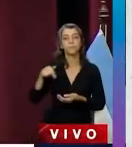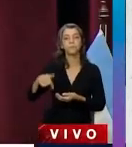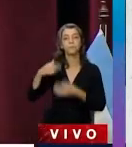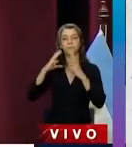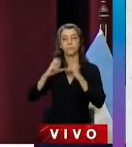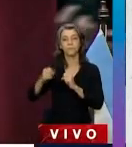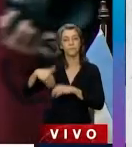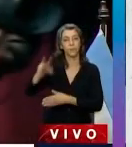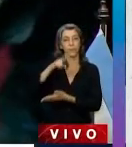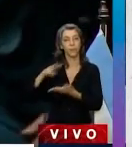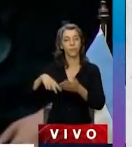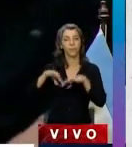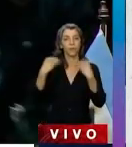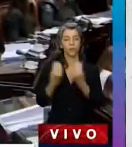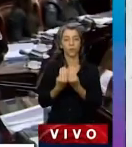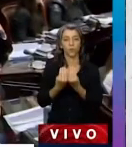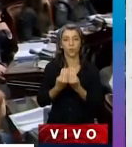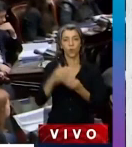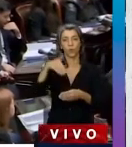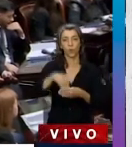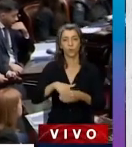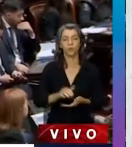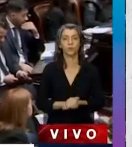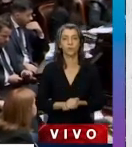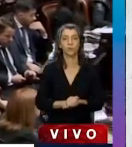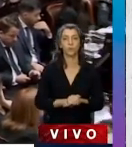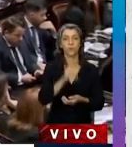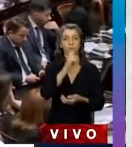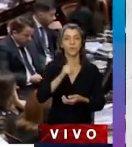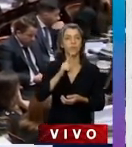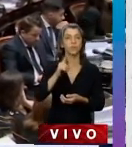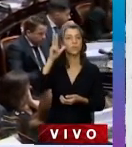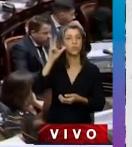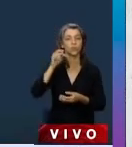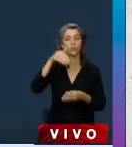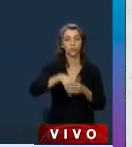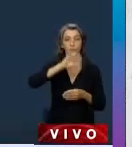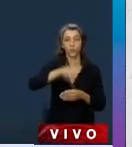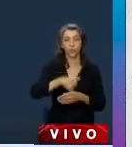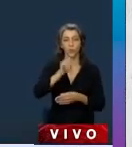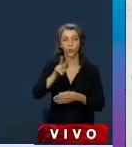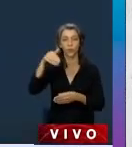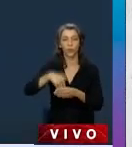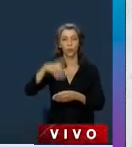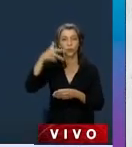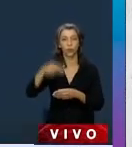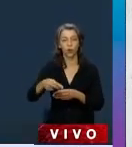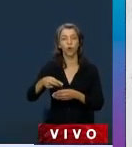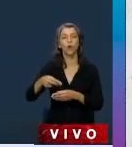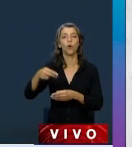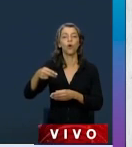de Estados Unidos, en la banca europea. Eso es un factor que nosotros no controlamos. Entonces, sería hacer